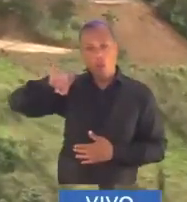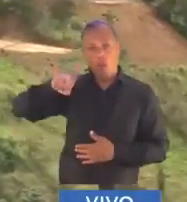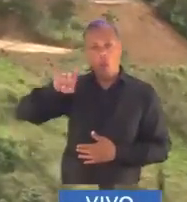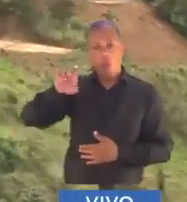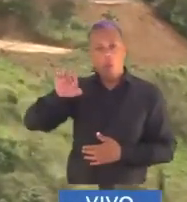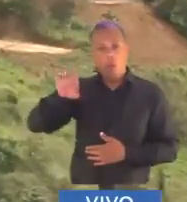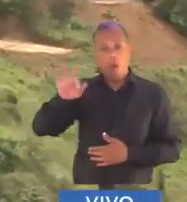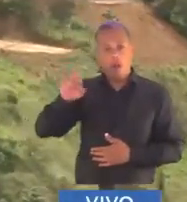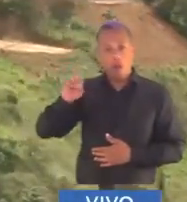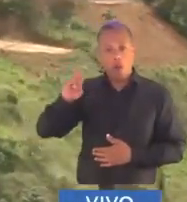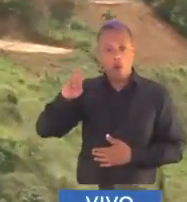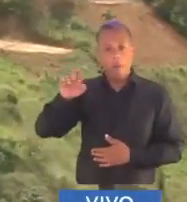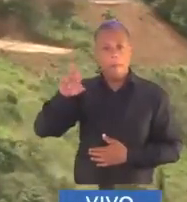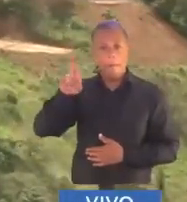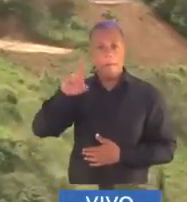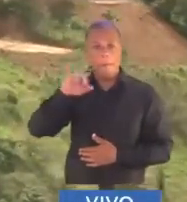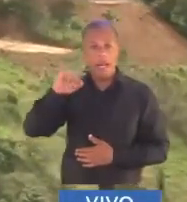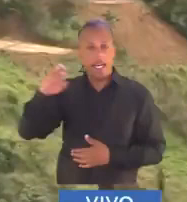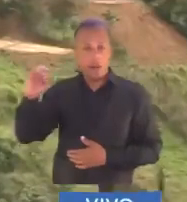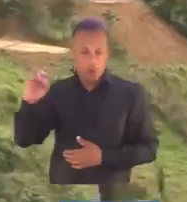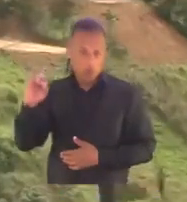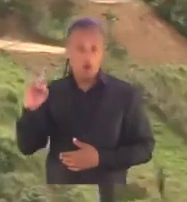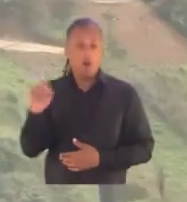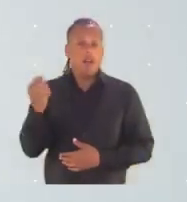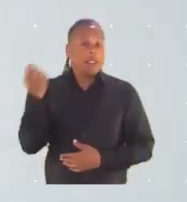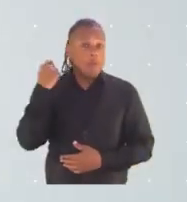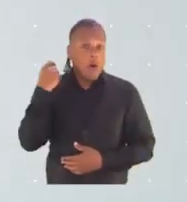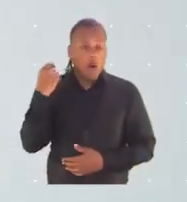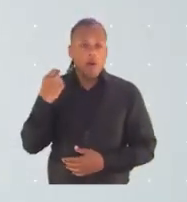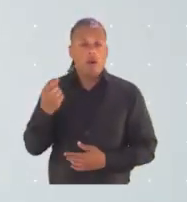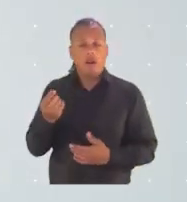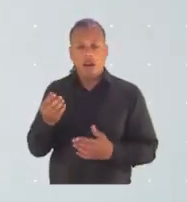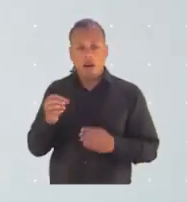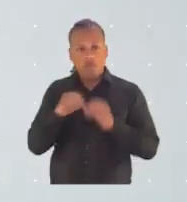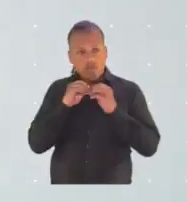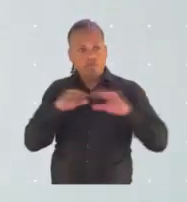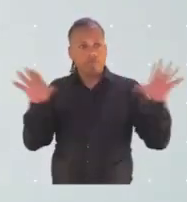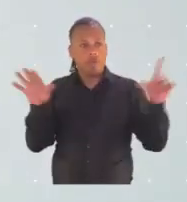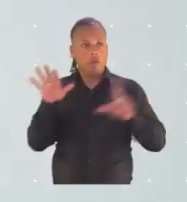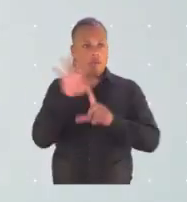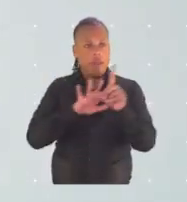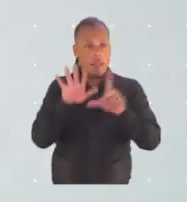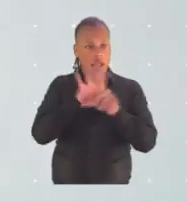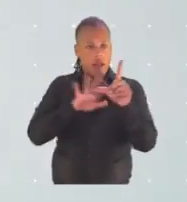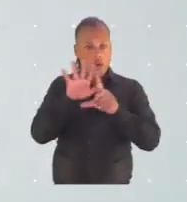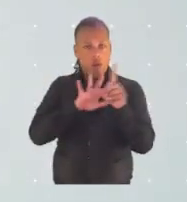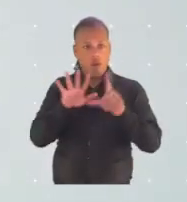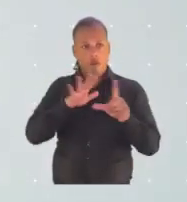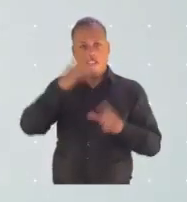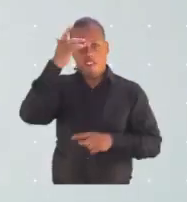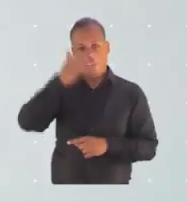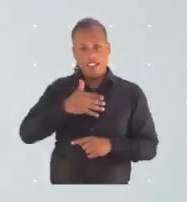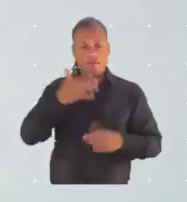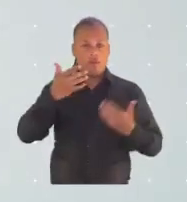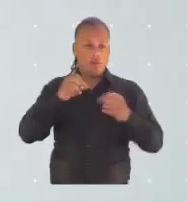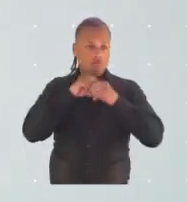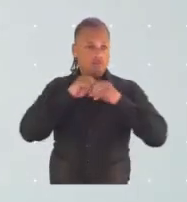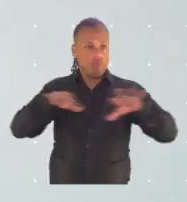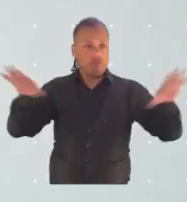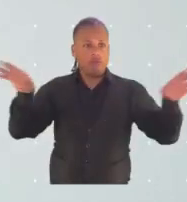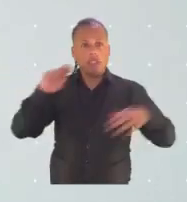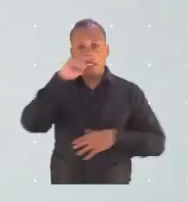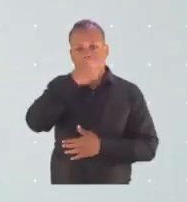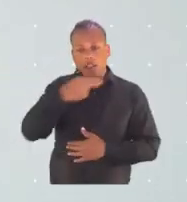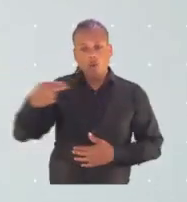Magdalena Medio. En las últimas horas se conoció un video a través de las redes sociales en donde menores, presuntamente